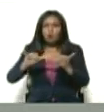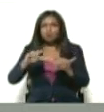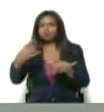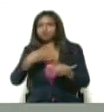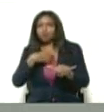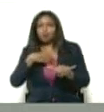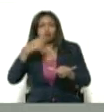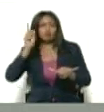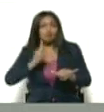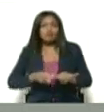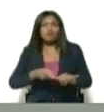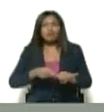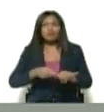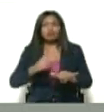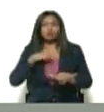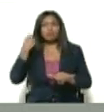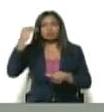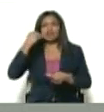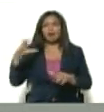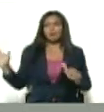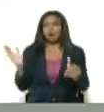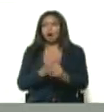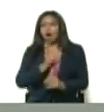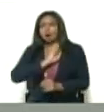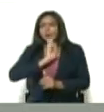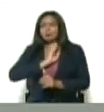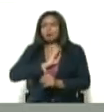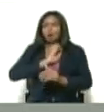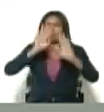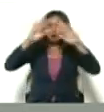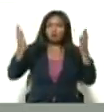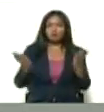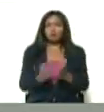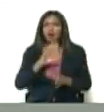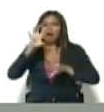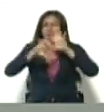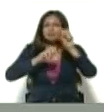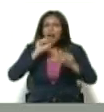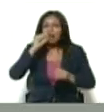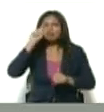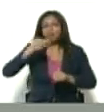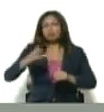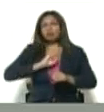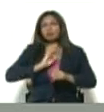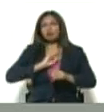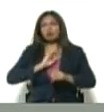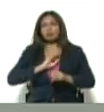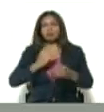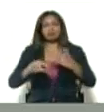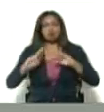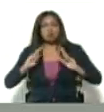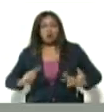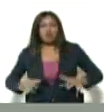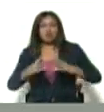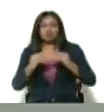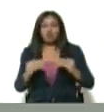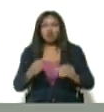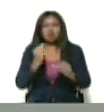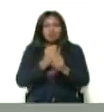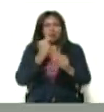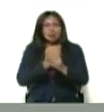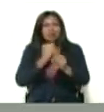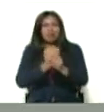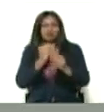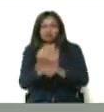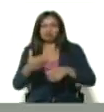Nos creímos dueños del planeta, nos creímos dueños de la vida animal, nos creímos con derecho a explotarlo todo, a explotar a los seres humanos y a explotar en general.